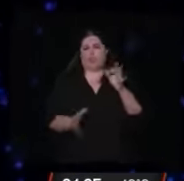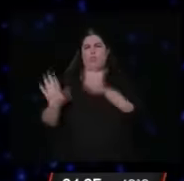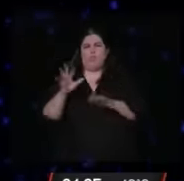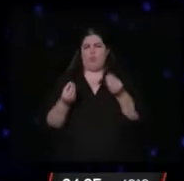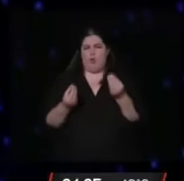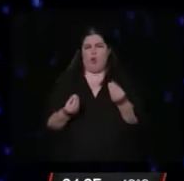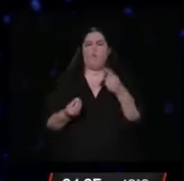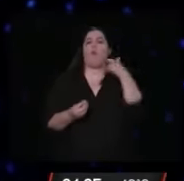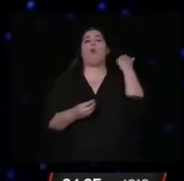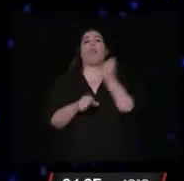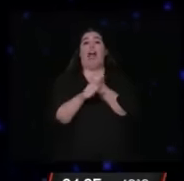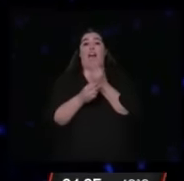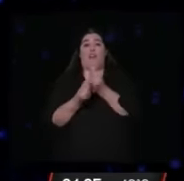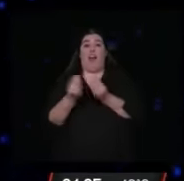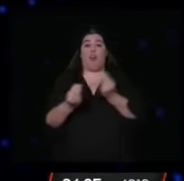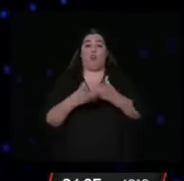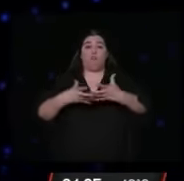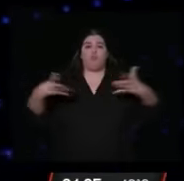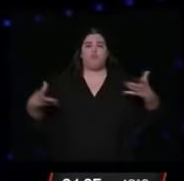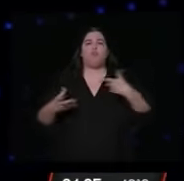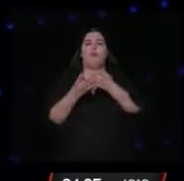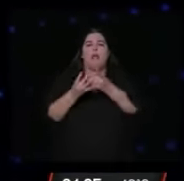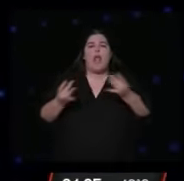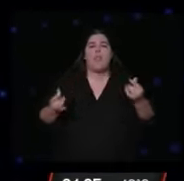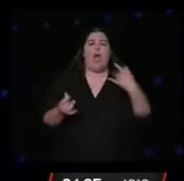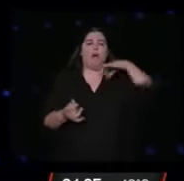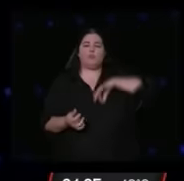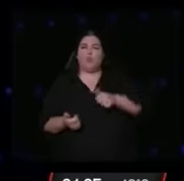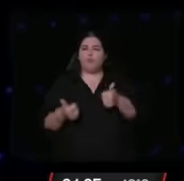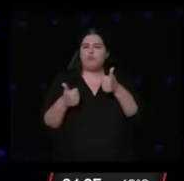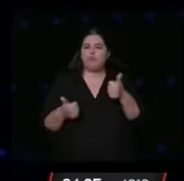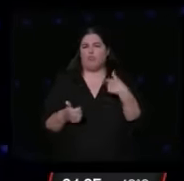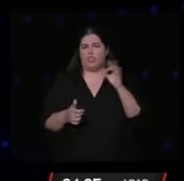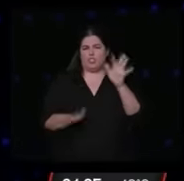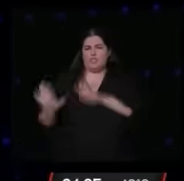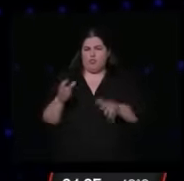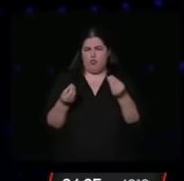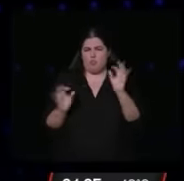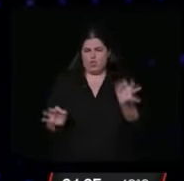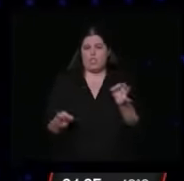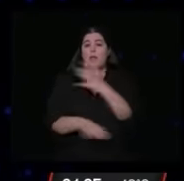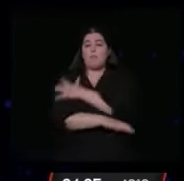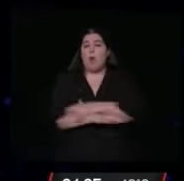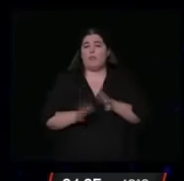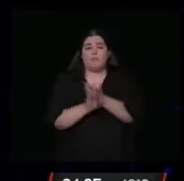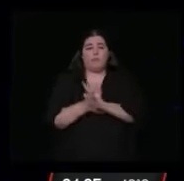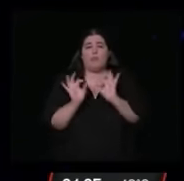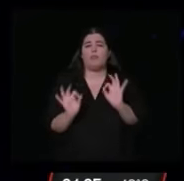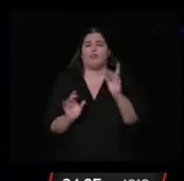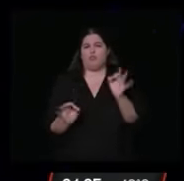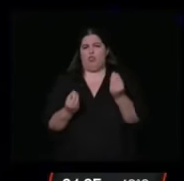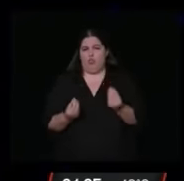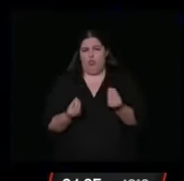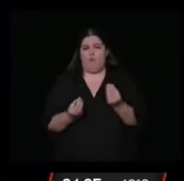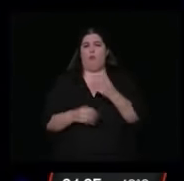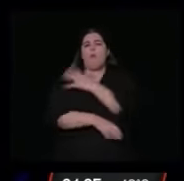crear puestos de trabajo de calidad con buenas remuneraciones, Sé cómo terminar con la pobreza, sé cómo terminar